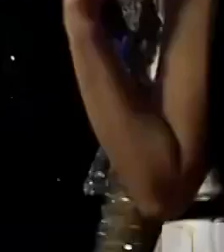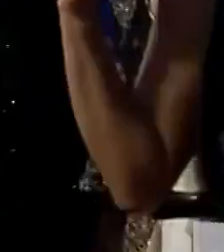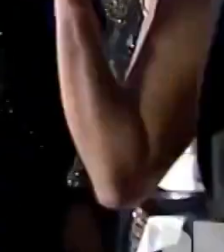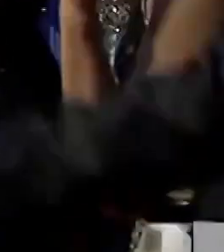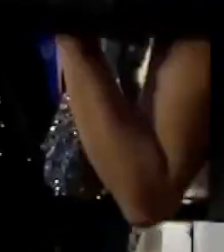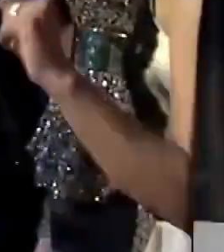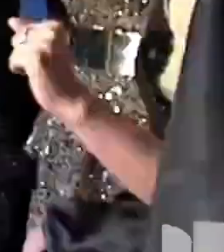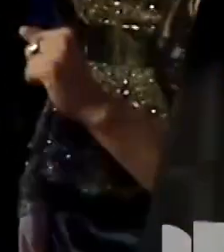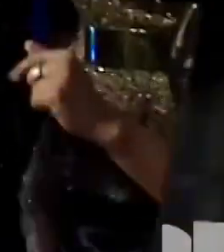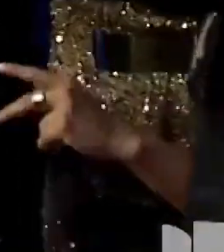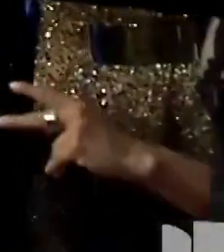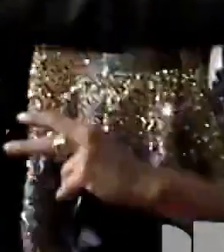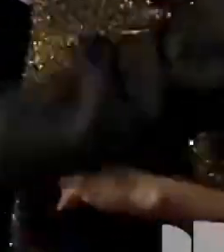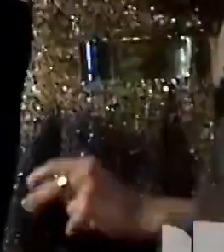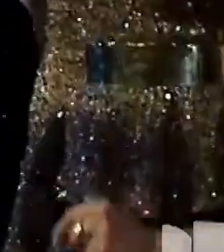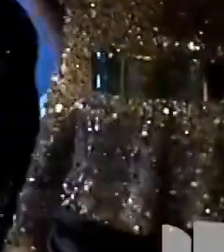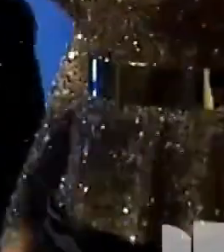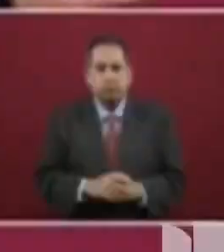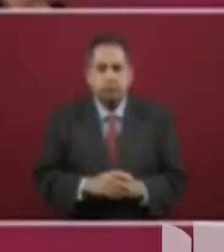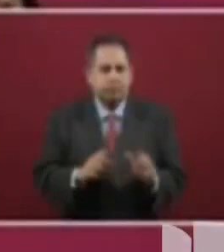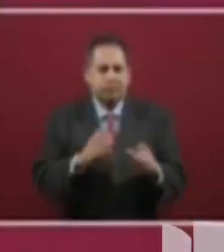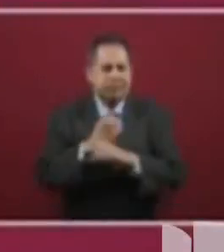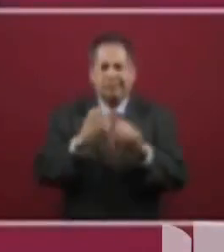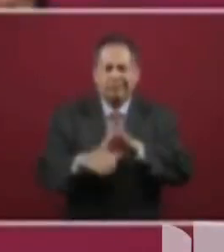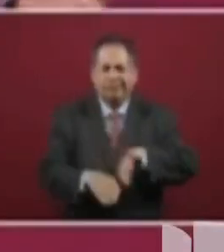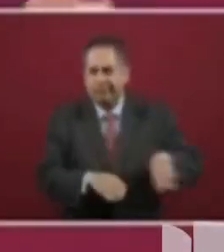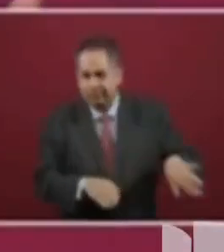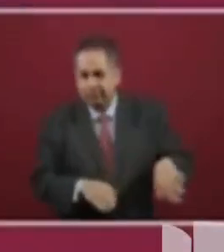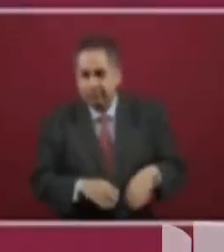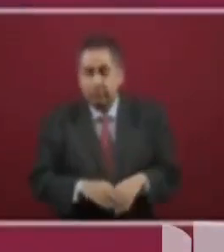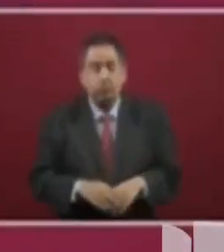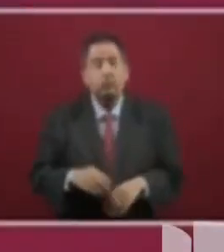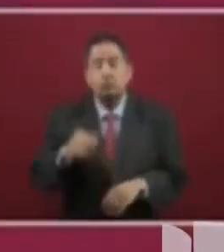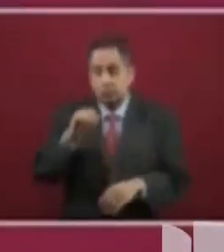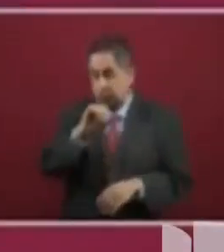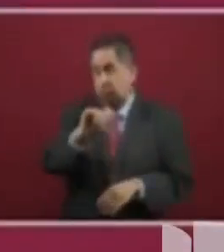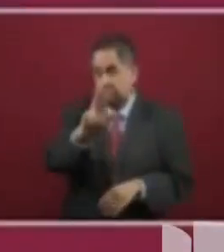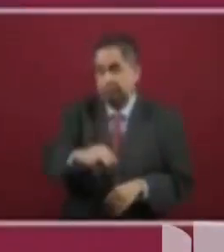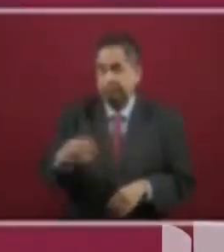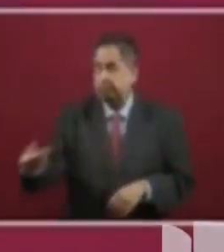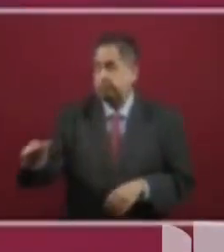momento podríamos ser testigos de su reaparición. Fue él quien le entregó esta